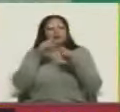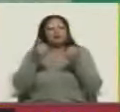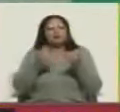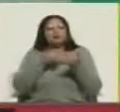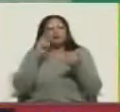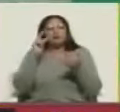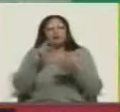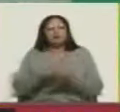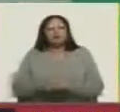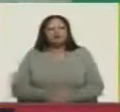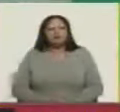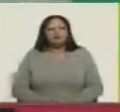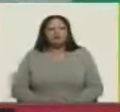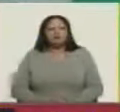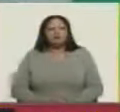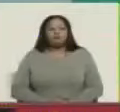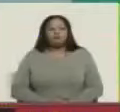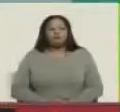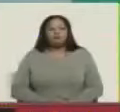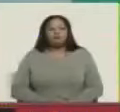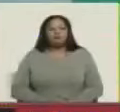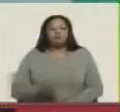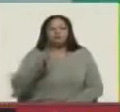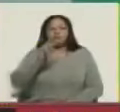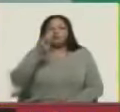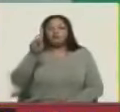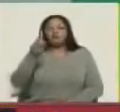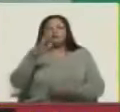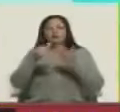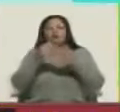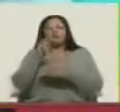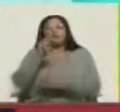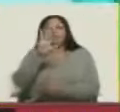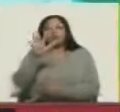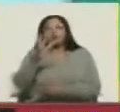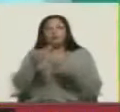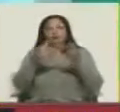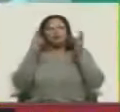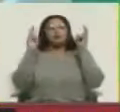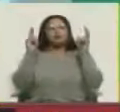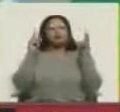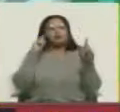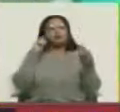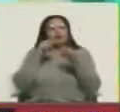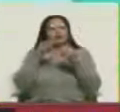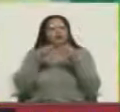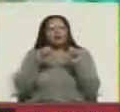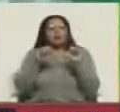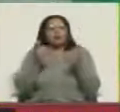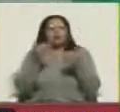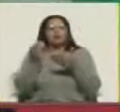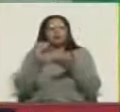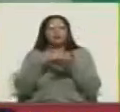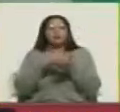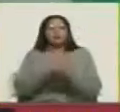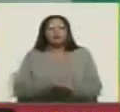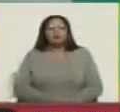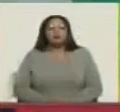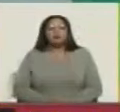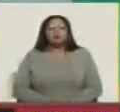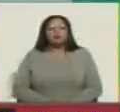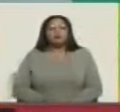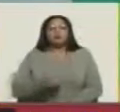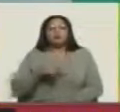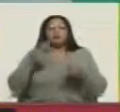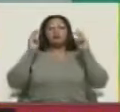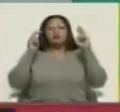se va generando. El 21, del 21 al 25 el tema de las postulaciones. Ahí arranca también muy cerca el tema de la campaña